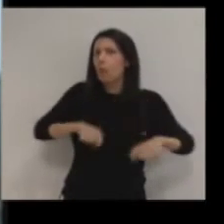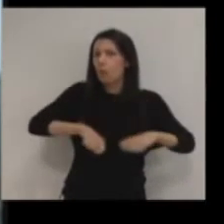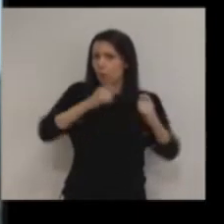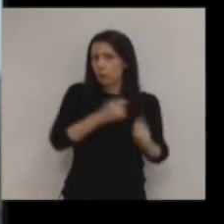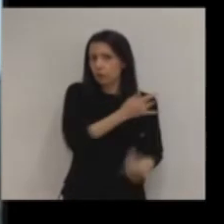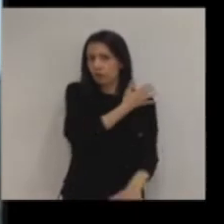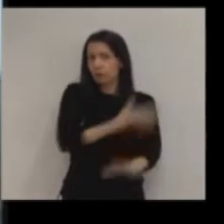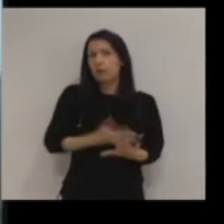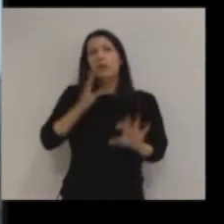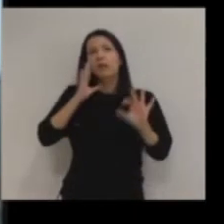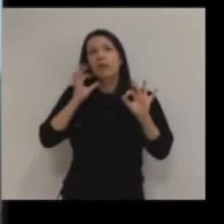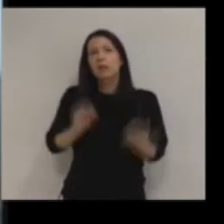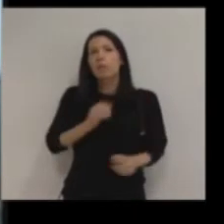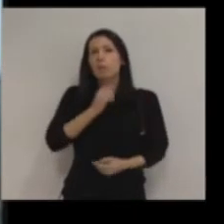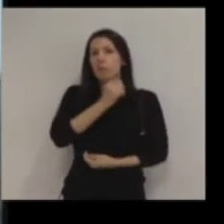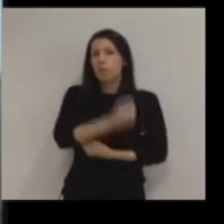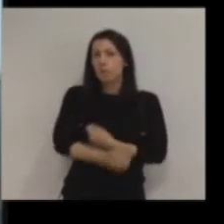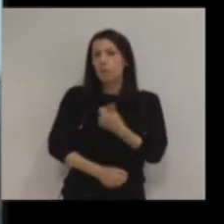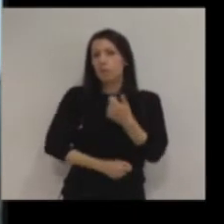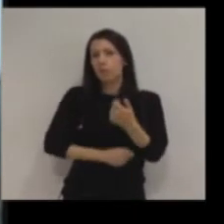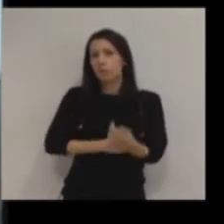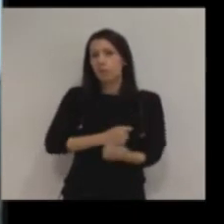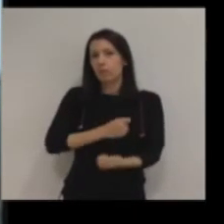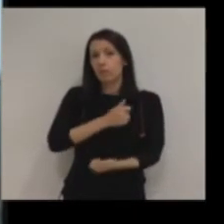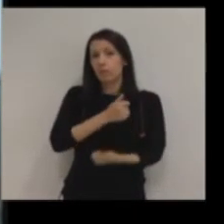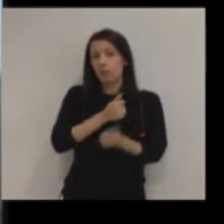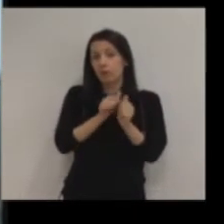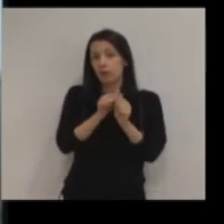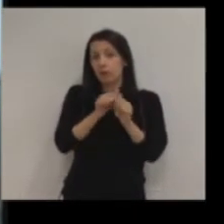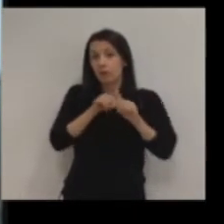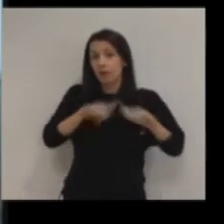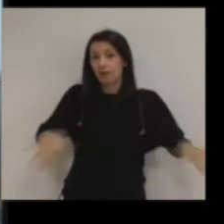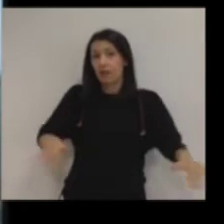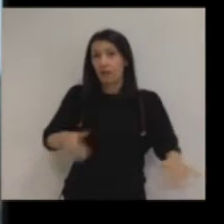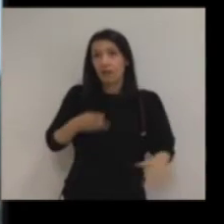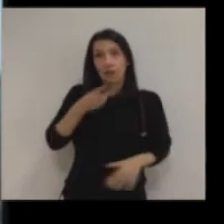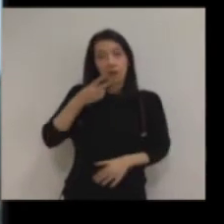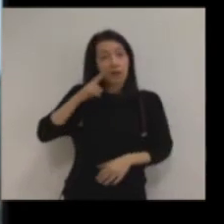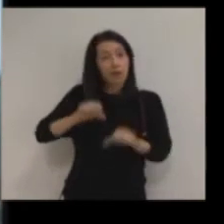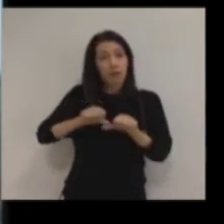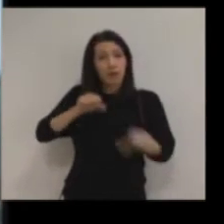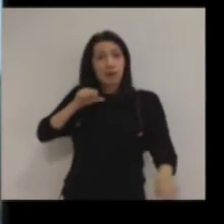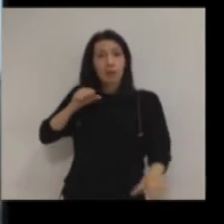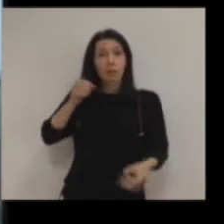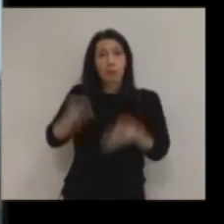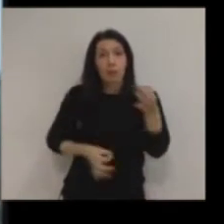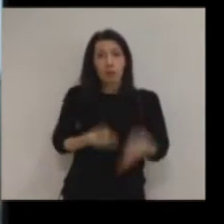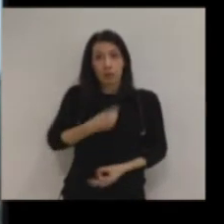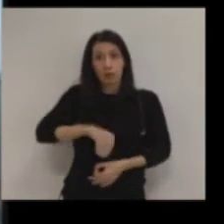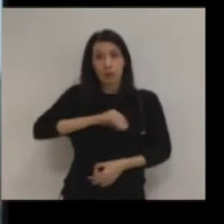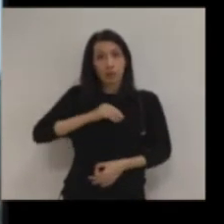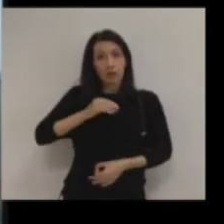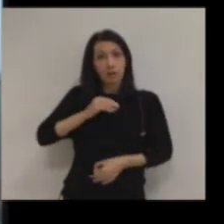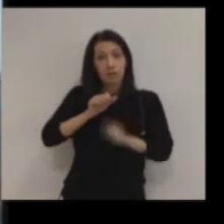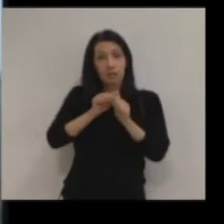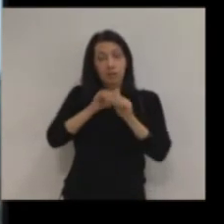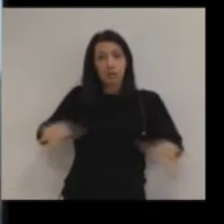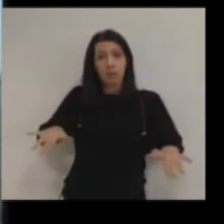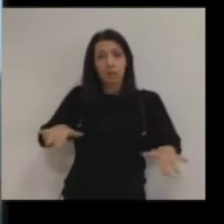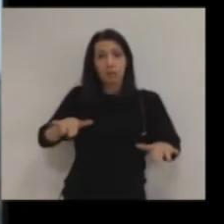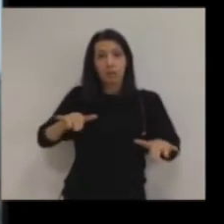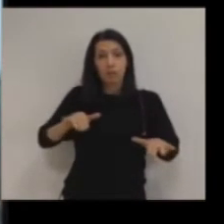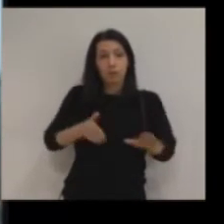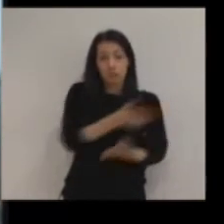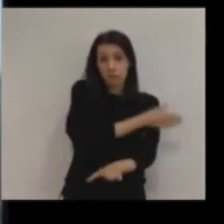va filtrándose en toda la experiencia jurídica y jurisprudencial española. Desde que